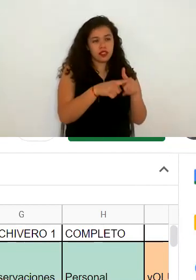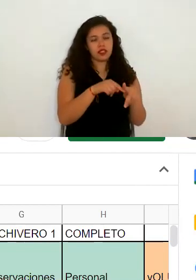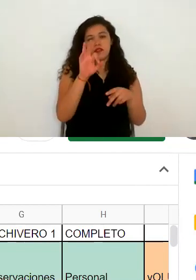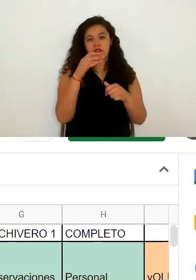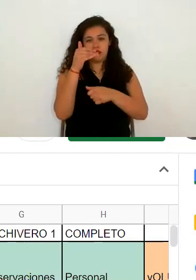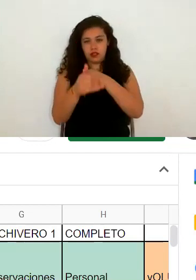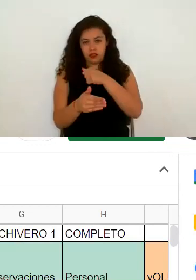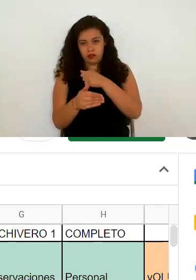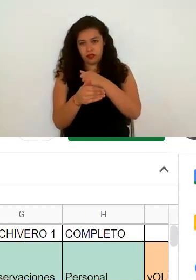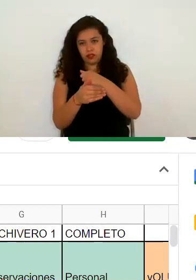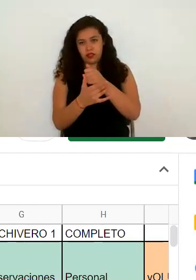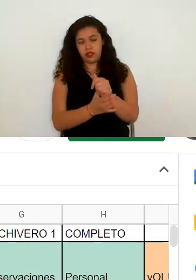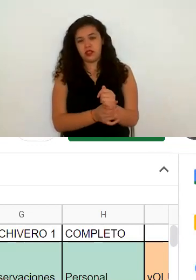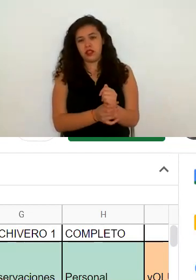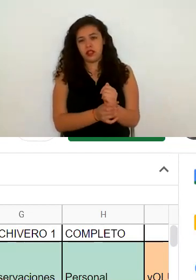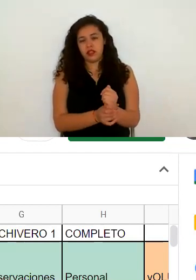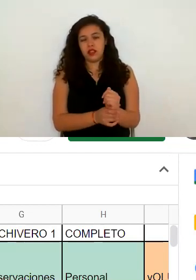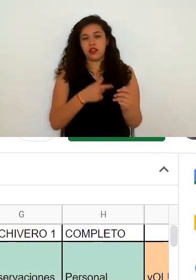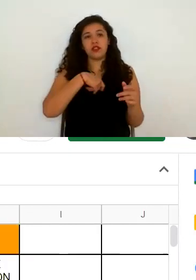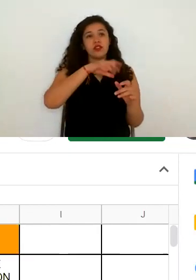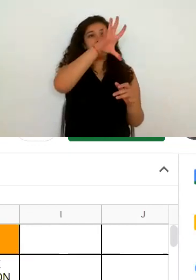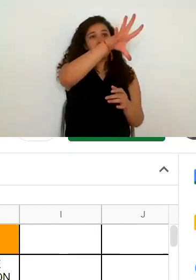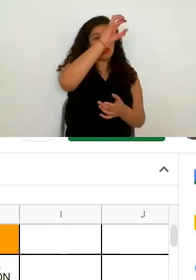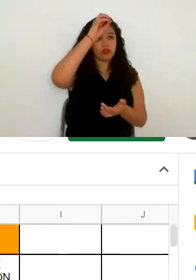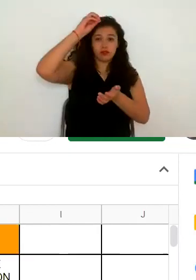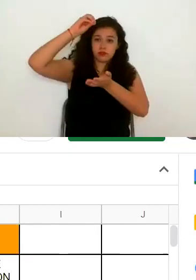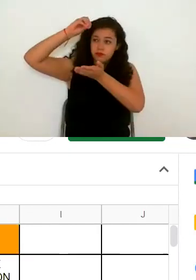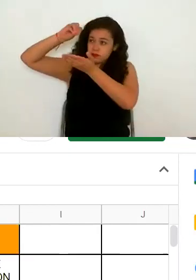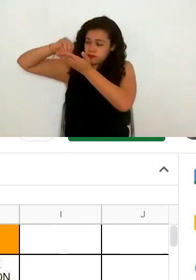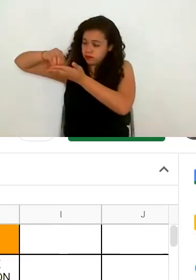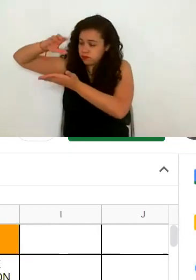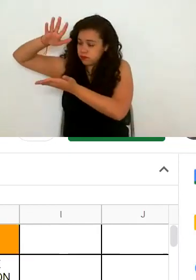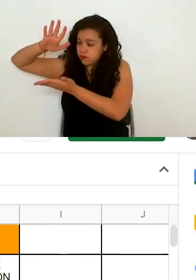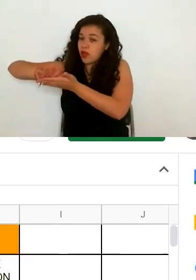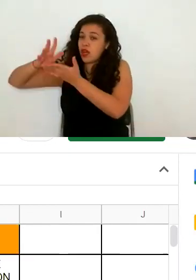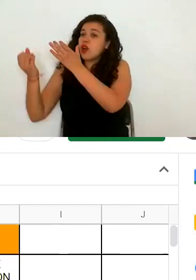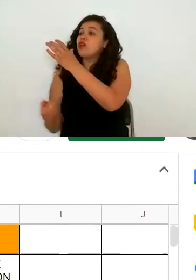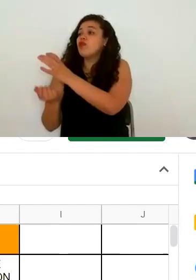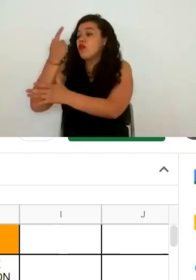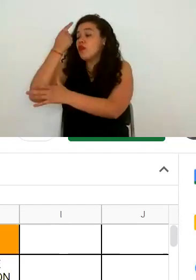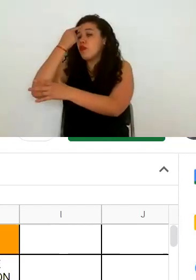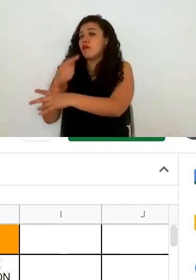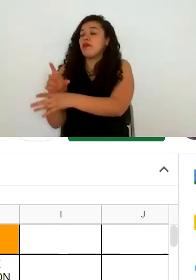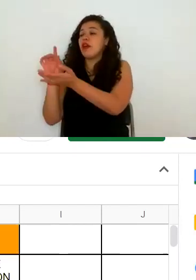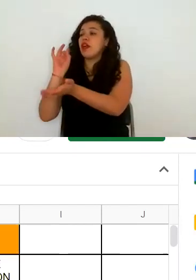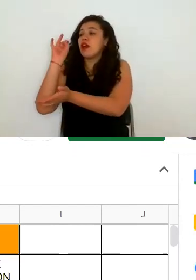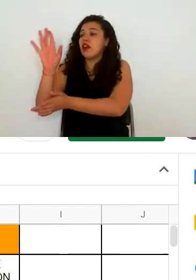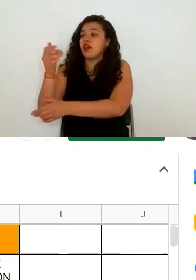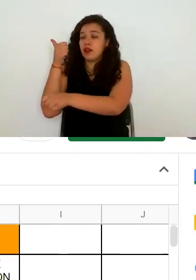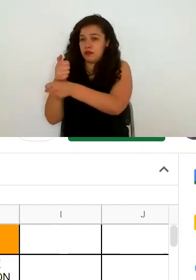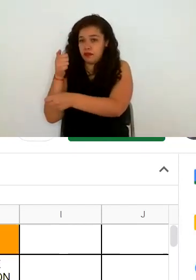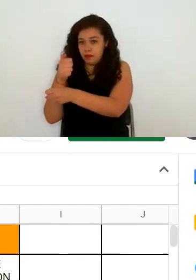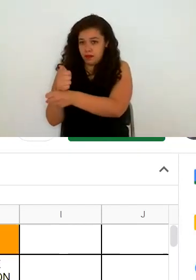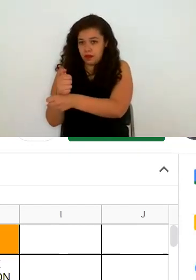de cierre. Digamos, vamos a copiar, se pegan en el formato de transferencia primaria y aquí